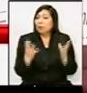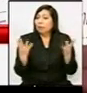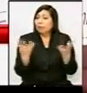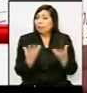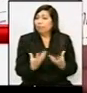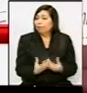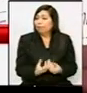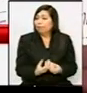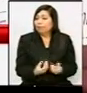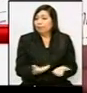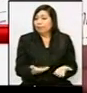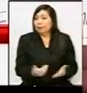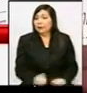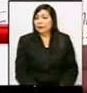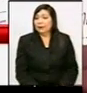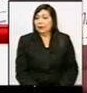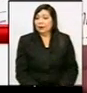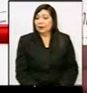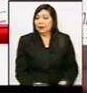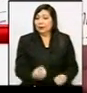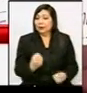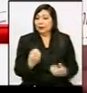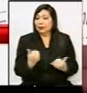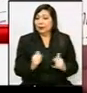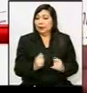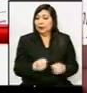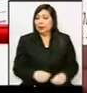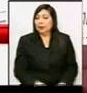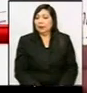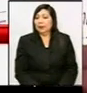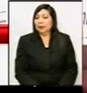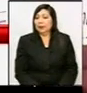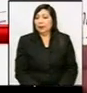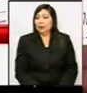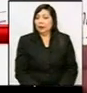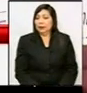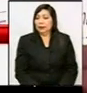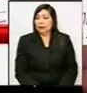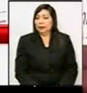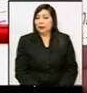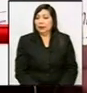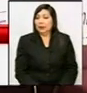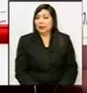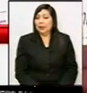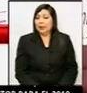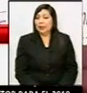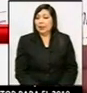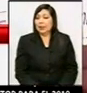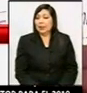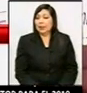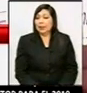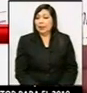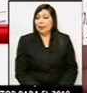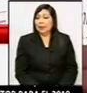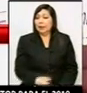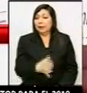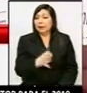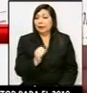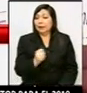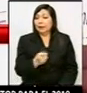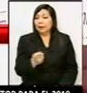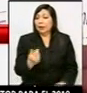que a veces ocurren a la hora de entregar el recurso. Y finalmente, ministro, no sé si